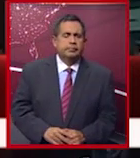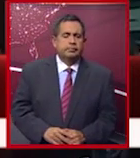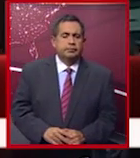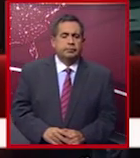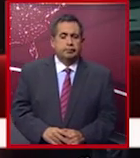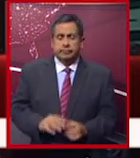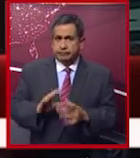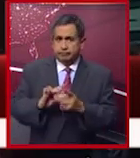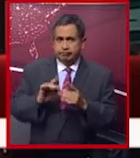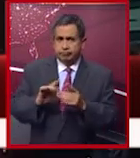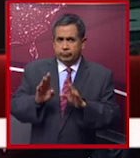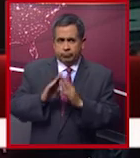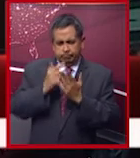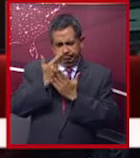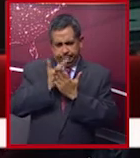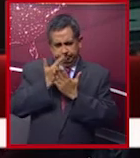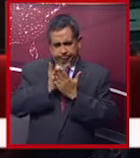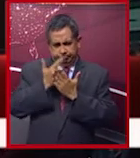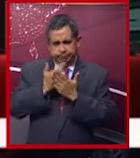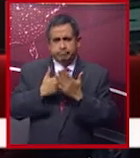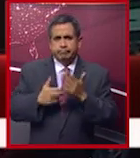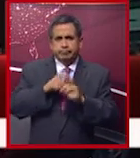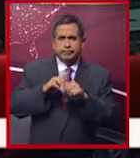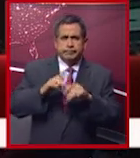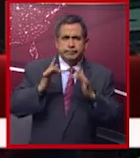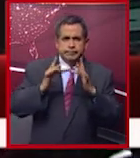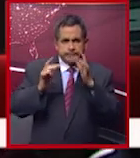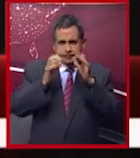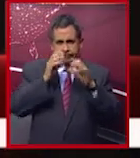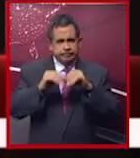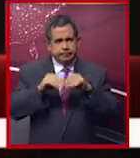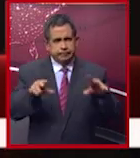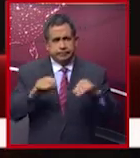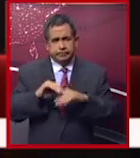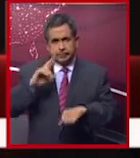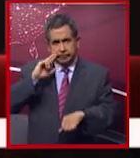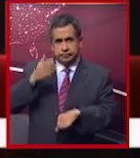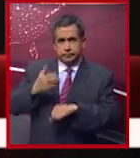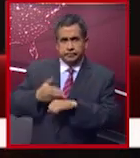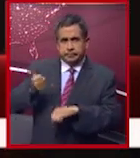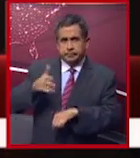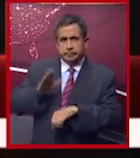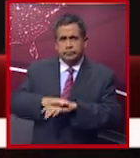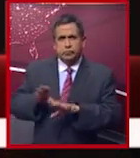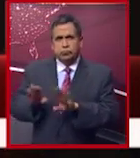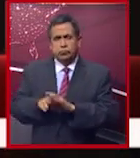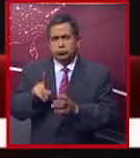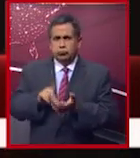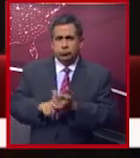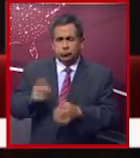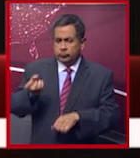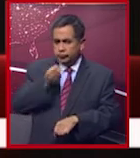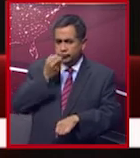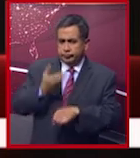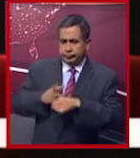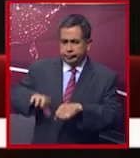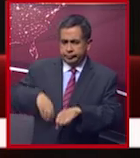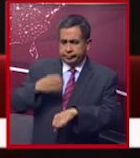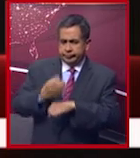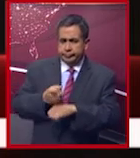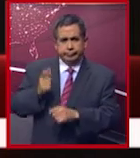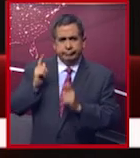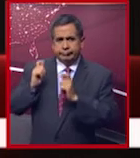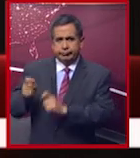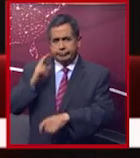Precisó la creación de un Padrón Nacional de Medios de Comunicación, cuya responsabilidad de administrarlo será facultad de la Secretaría de